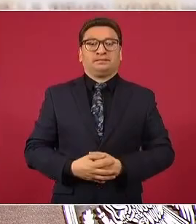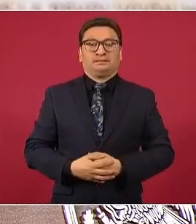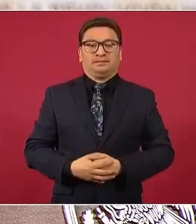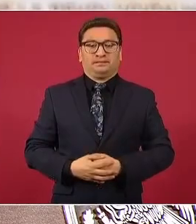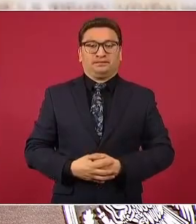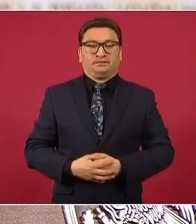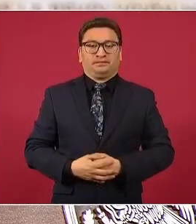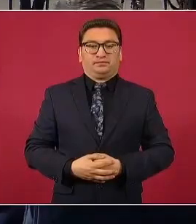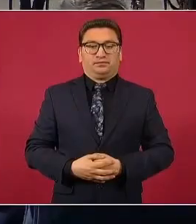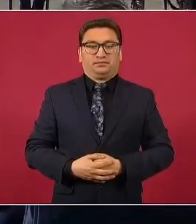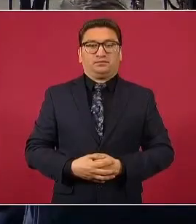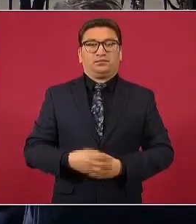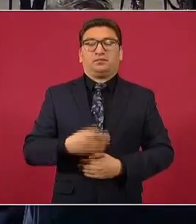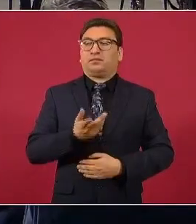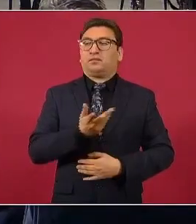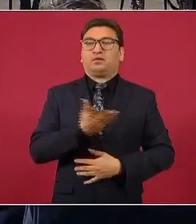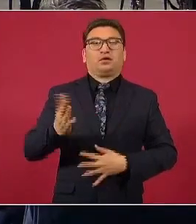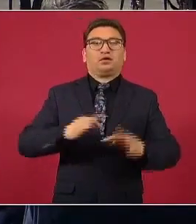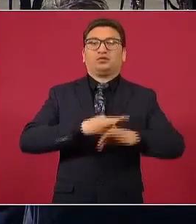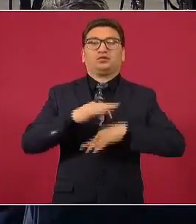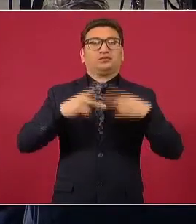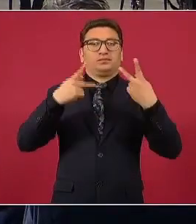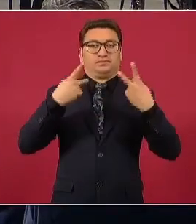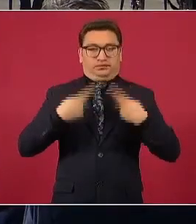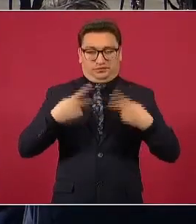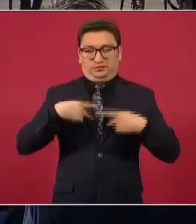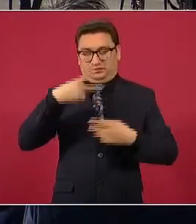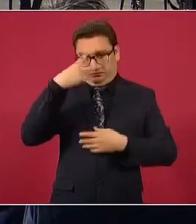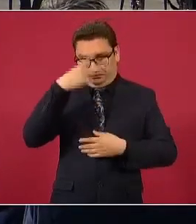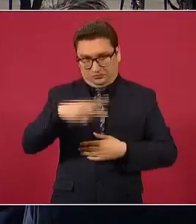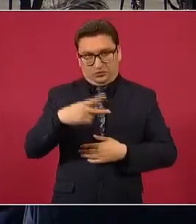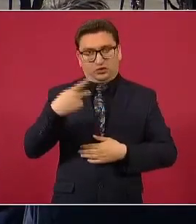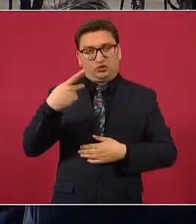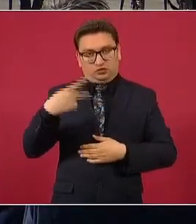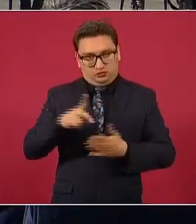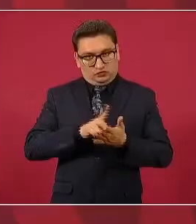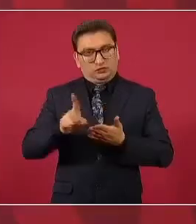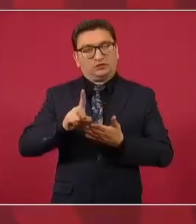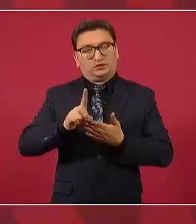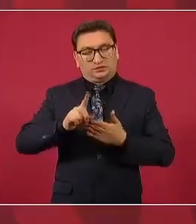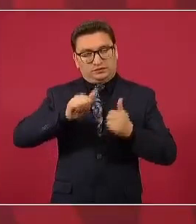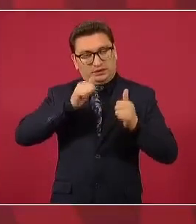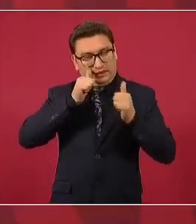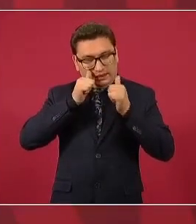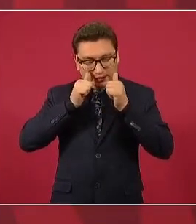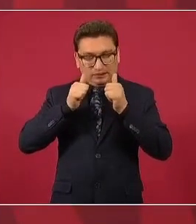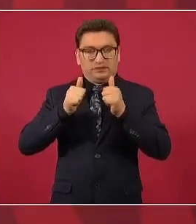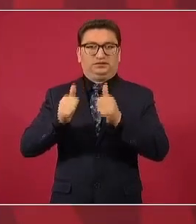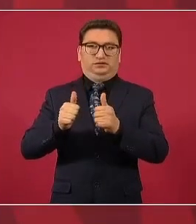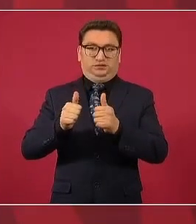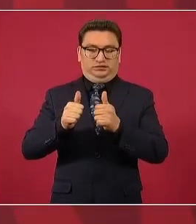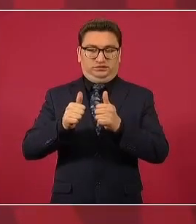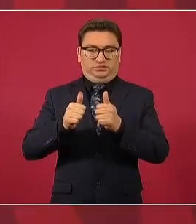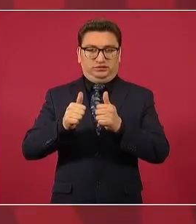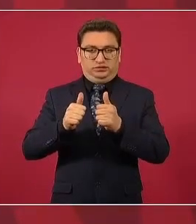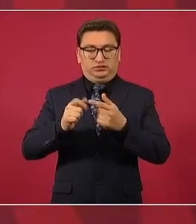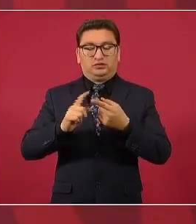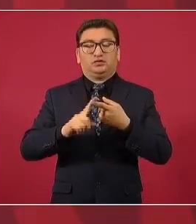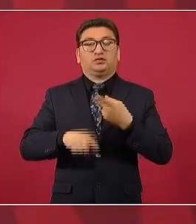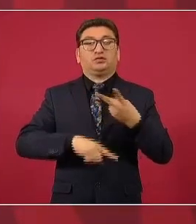como lo merecen todos los mexicanos. Atención médica y medicamentos gratuitos.